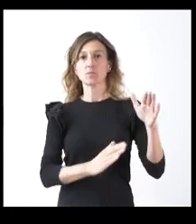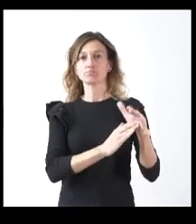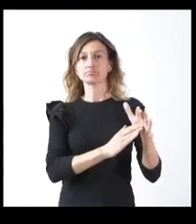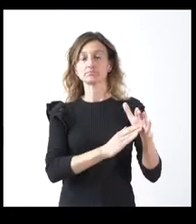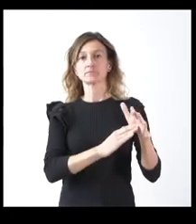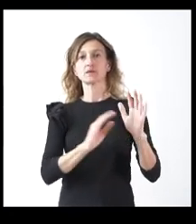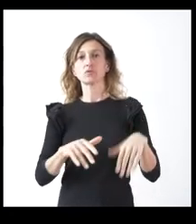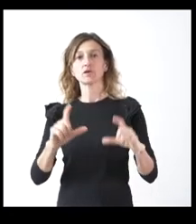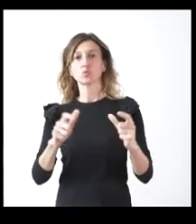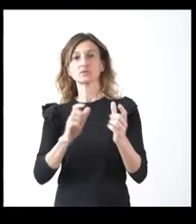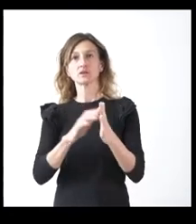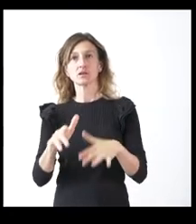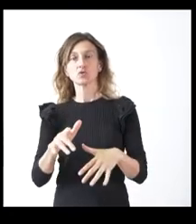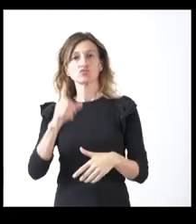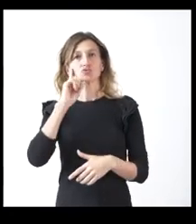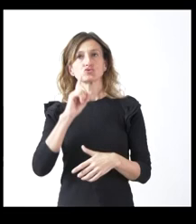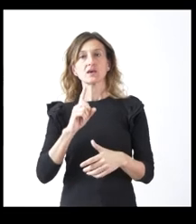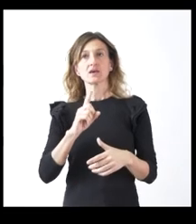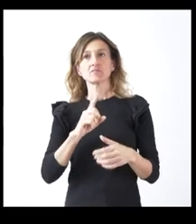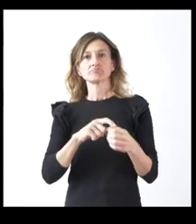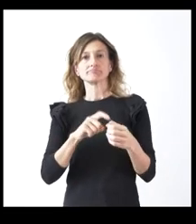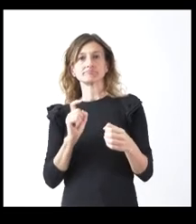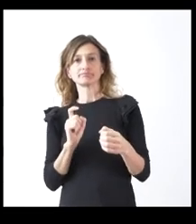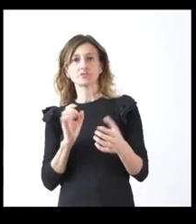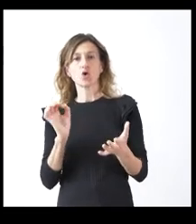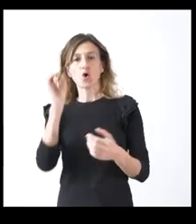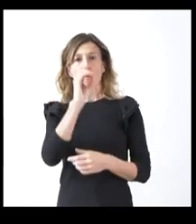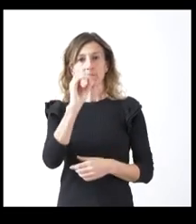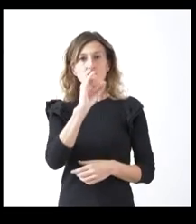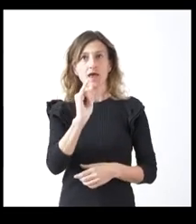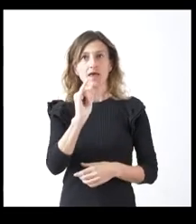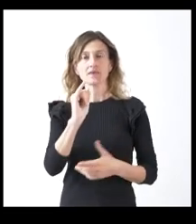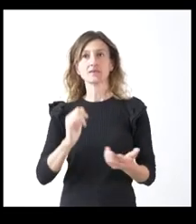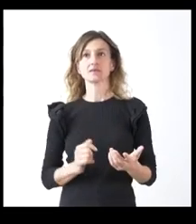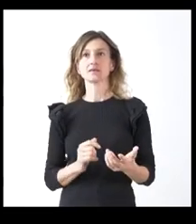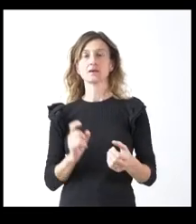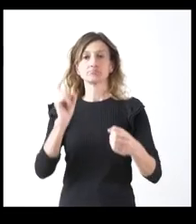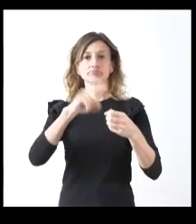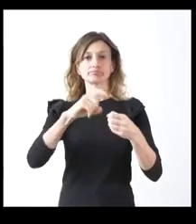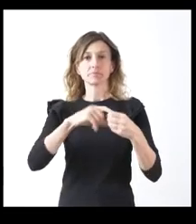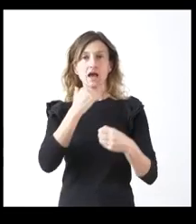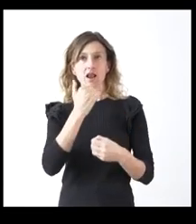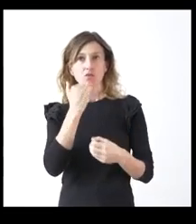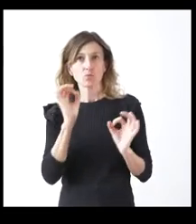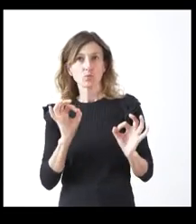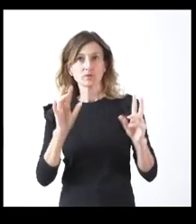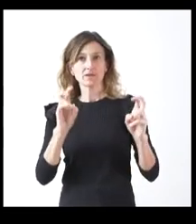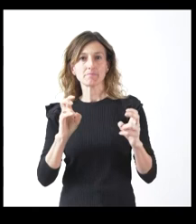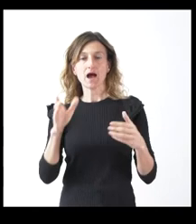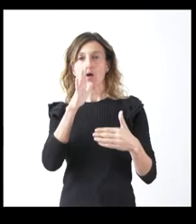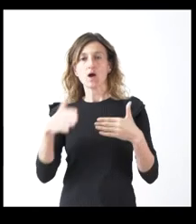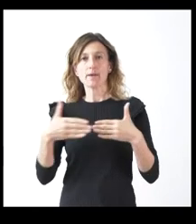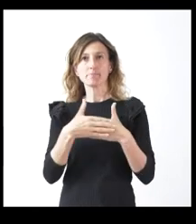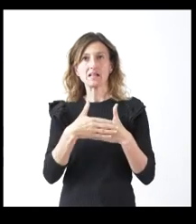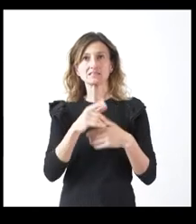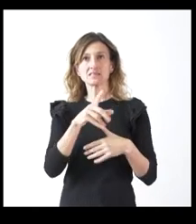aparece al margen de este asunto no sé si tiene alguna opinión al respecto o van a intervenir de alguna manera en